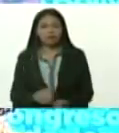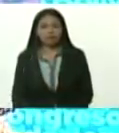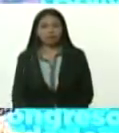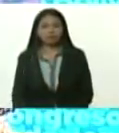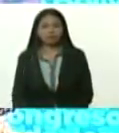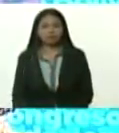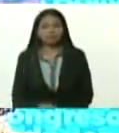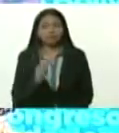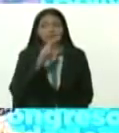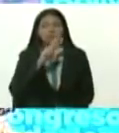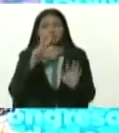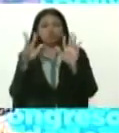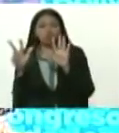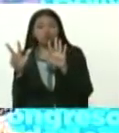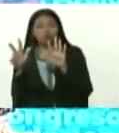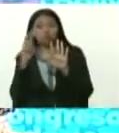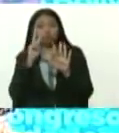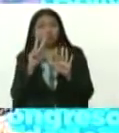38,